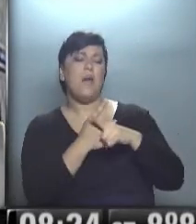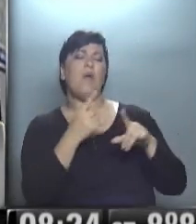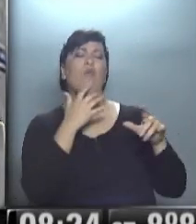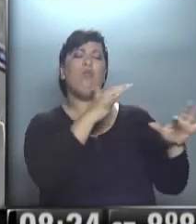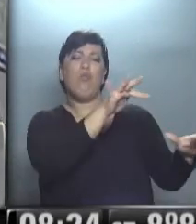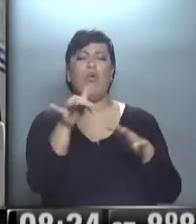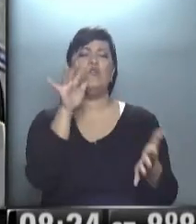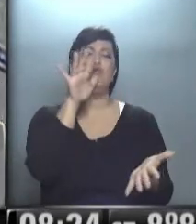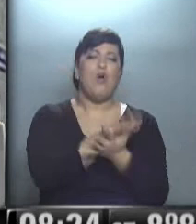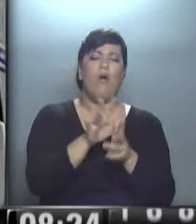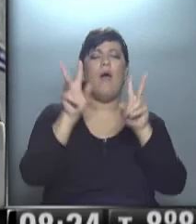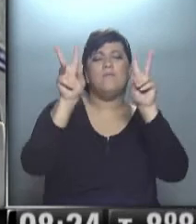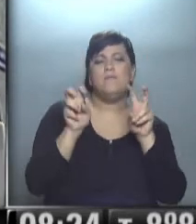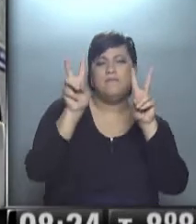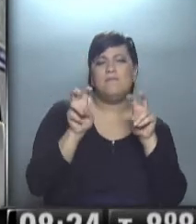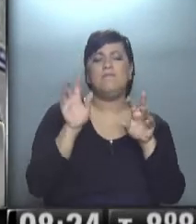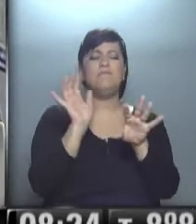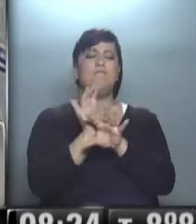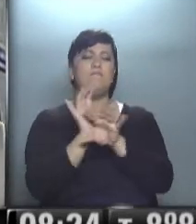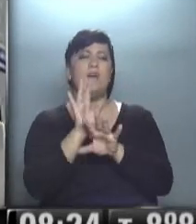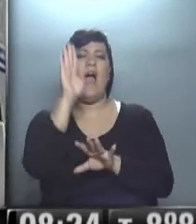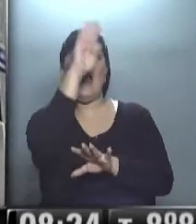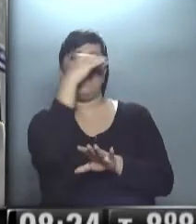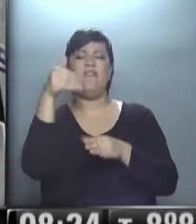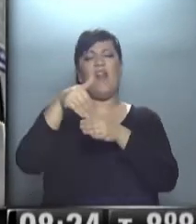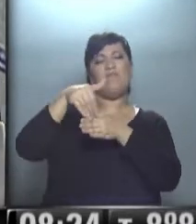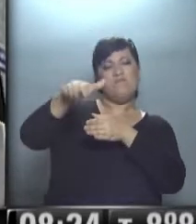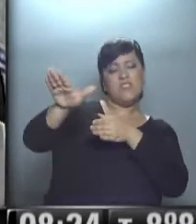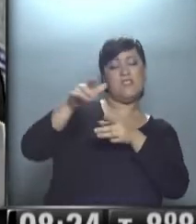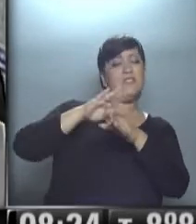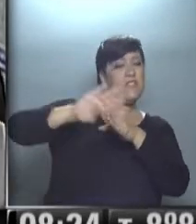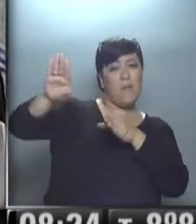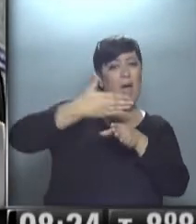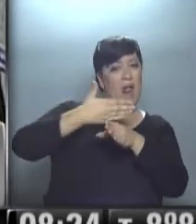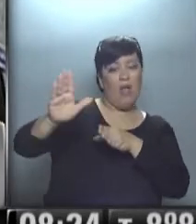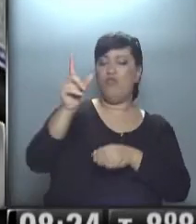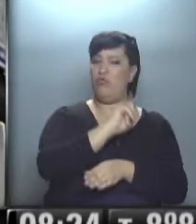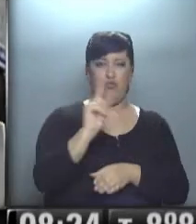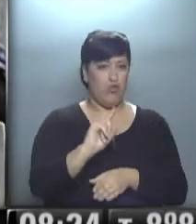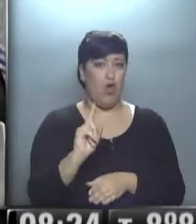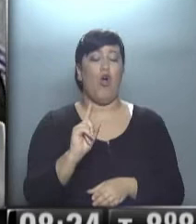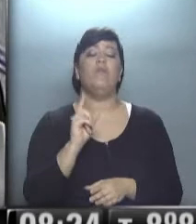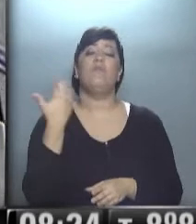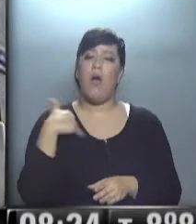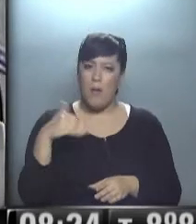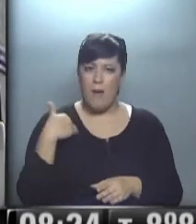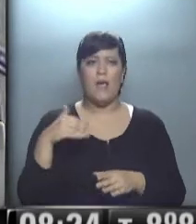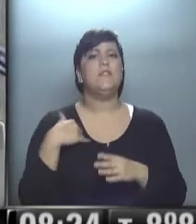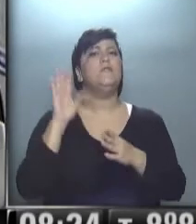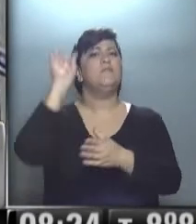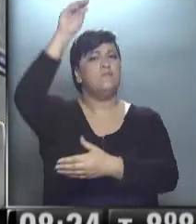el supuesto entre comillas aislamiento del país y uno observa que el país está cada vez más integrado